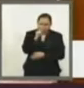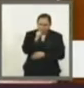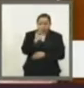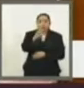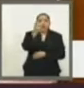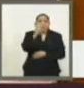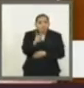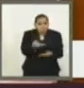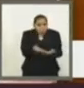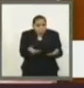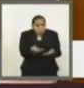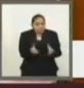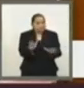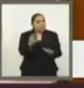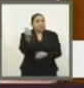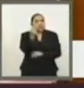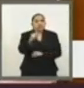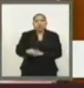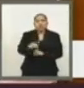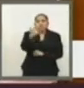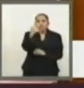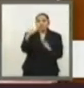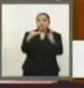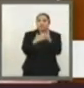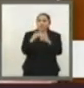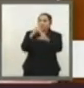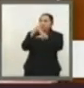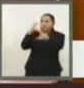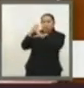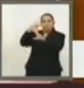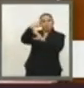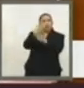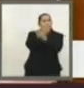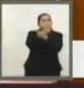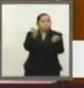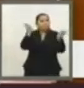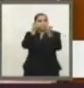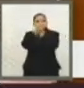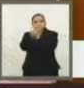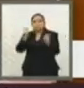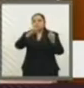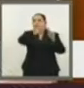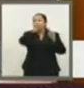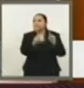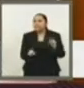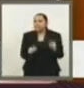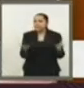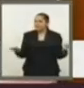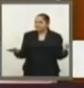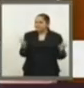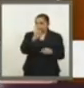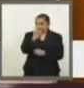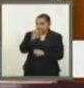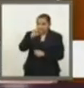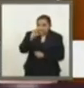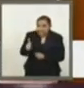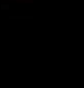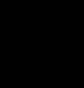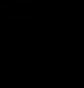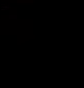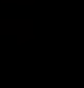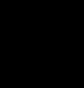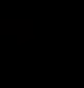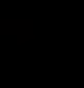a resolver el problema. Entonces, más nos vale que vayamos abriendo los ductos. Y se los dice una ingeniera que de esto sí le sabe.